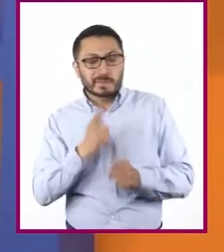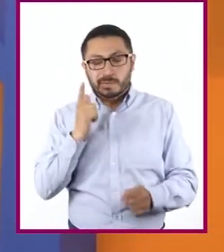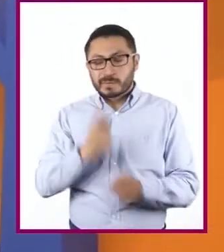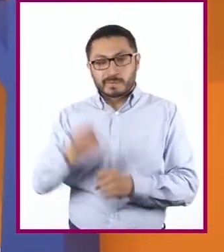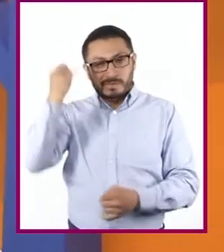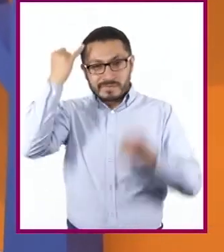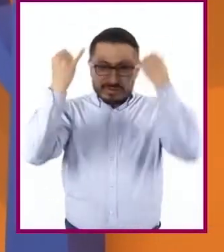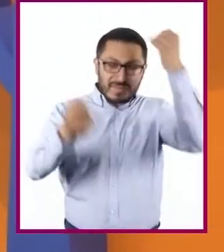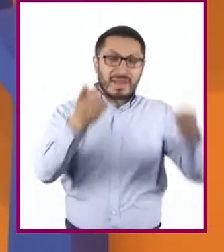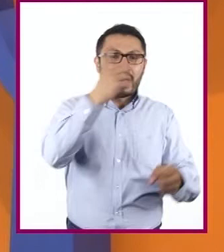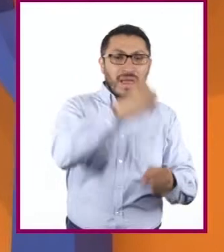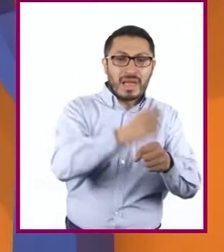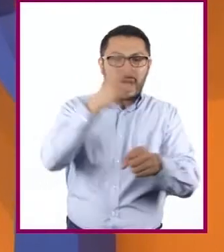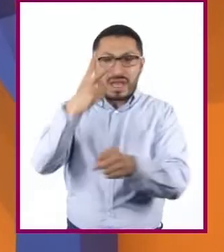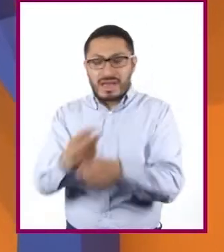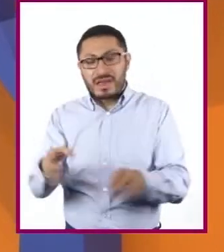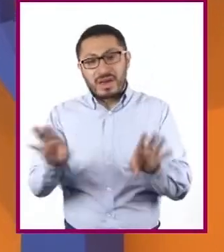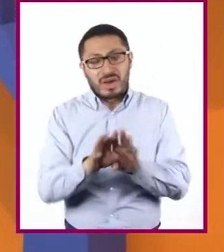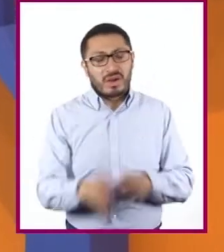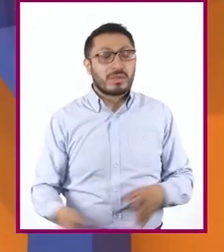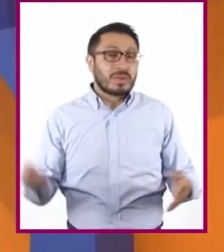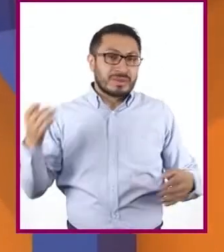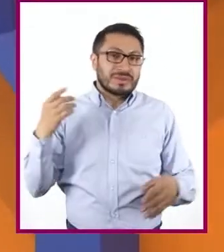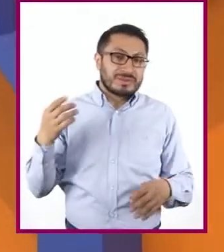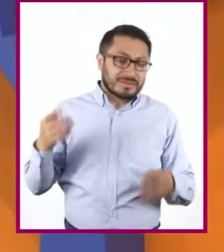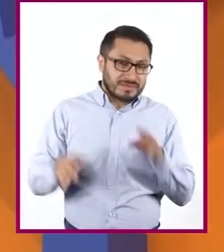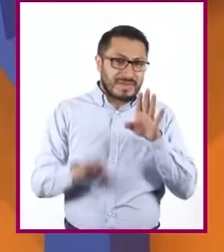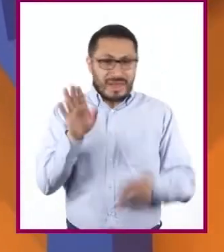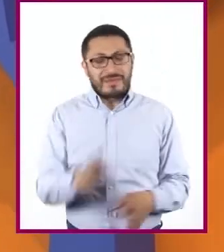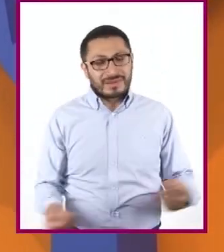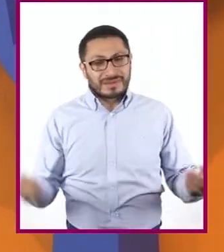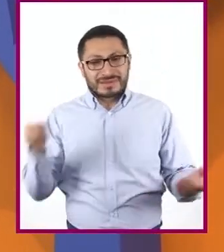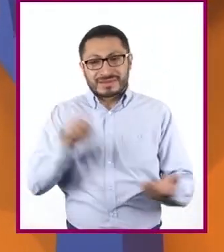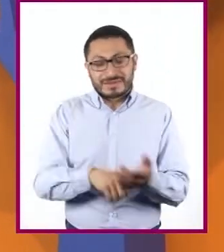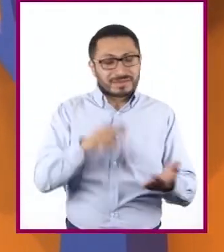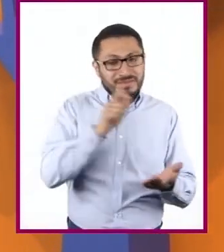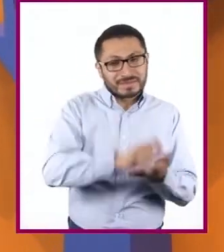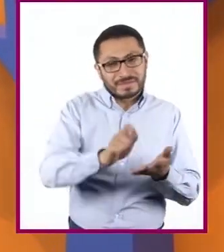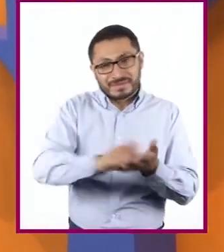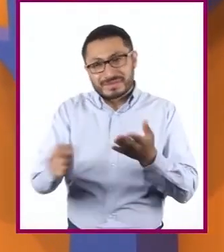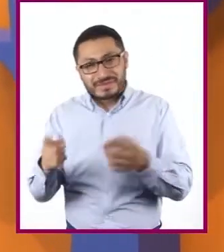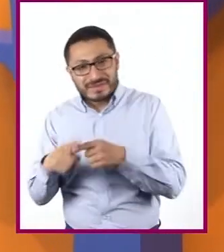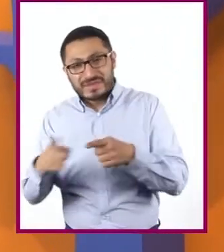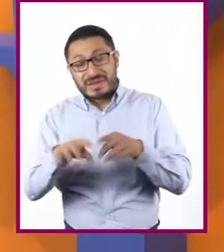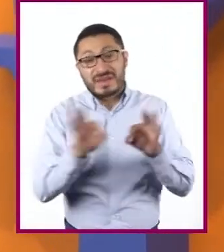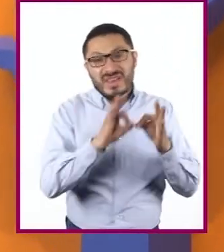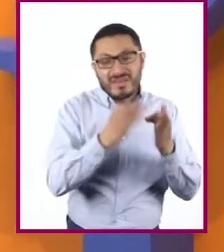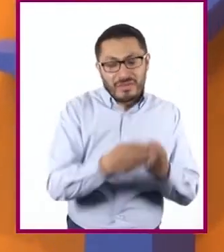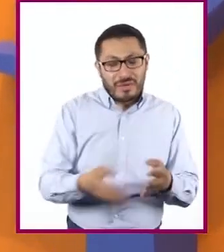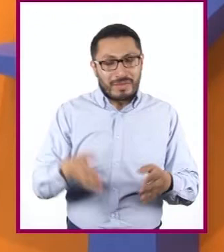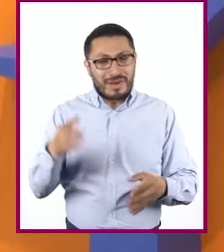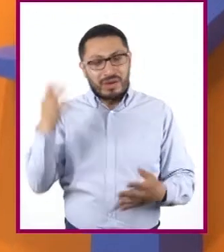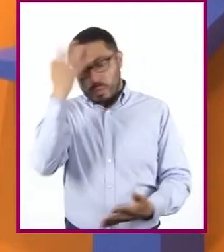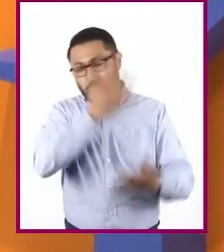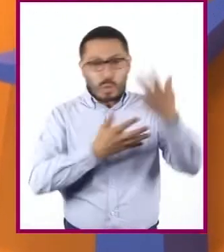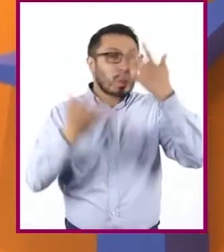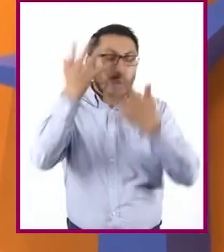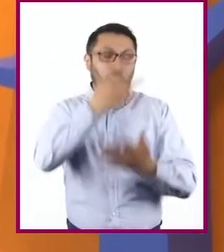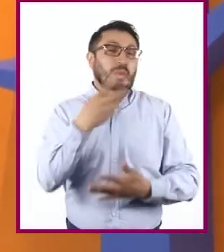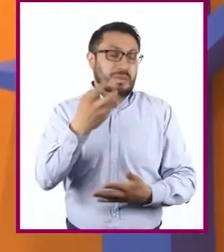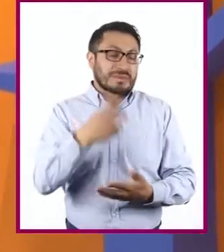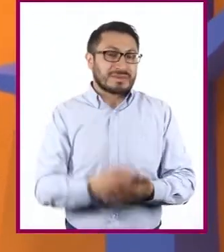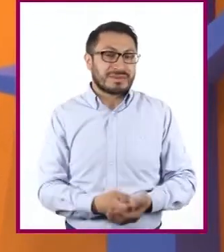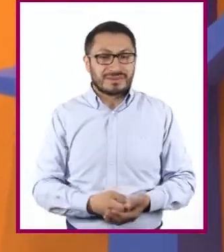secundarias afectan la redacción de nuevos textos, el disfrute de la lectura e incluso la comprensión lectora. Por